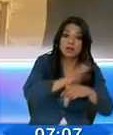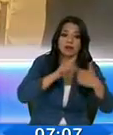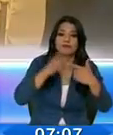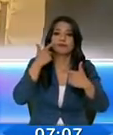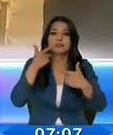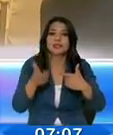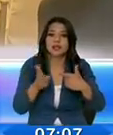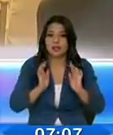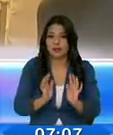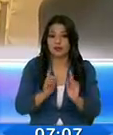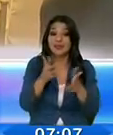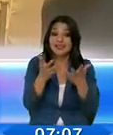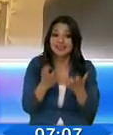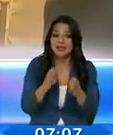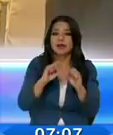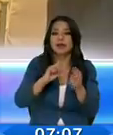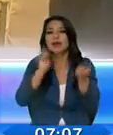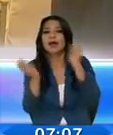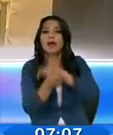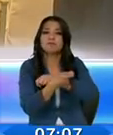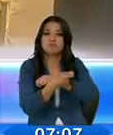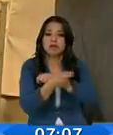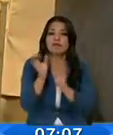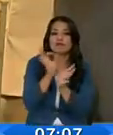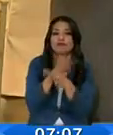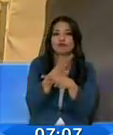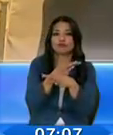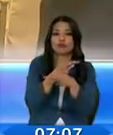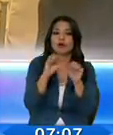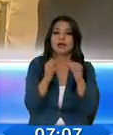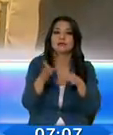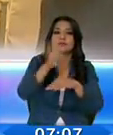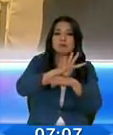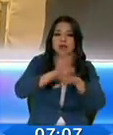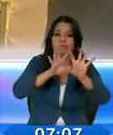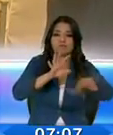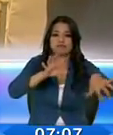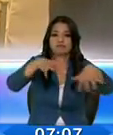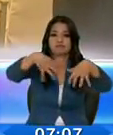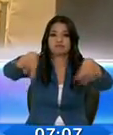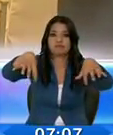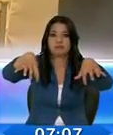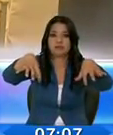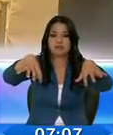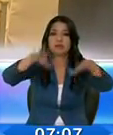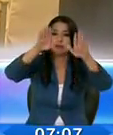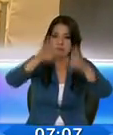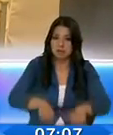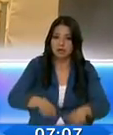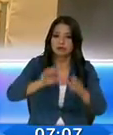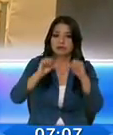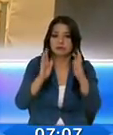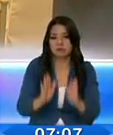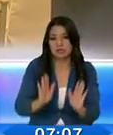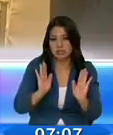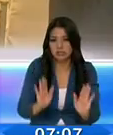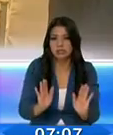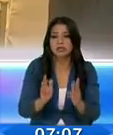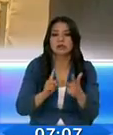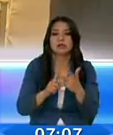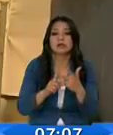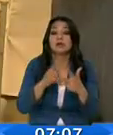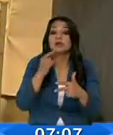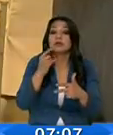Fiscalía. Reestructurar la Asamblea Nacional en un sistema bicameral, reducir el número de asambleístas, por supuesto,